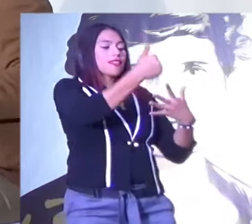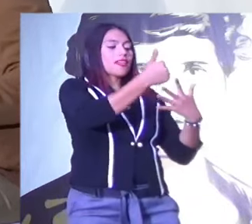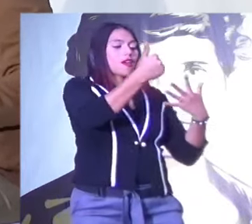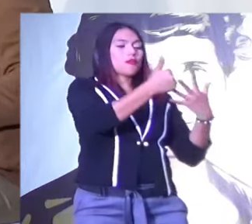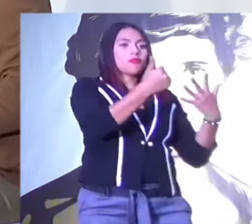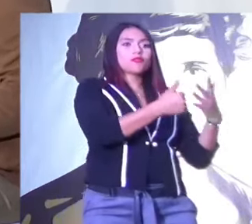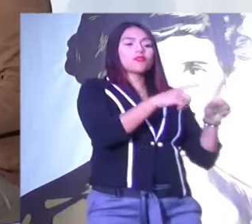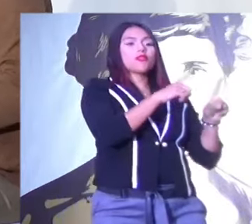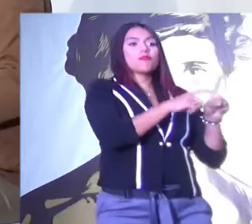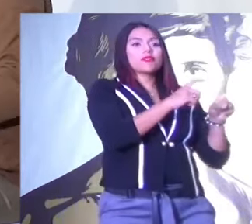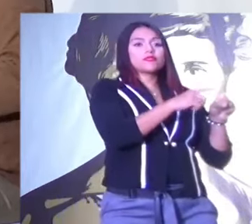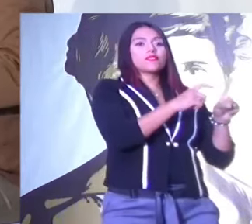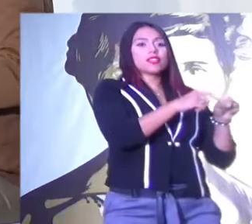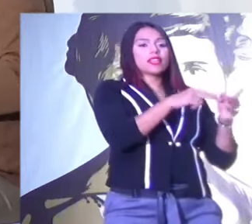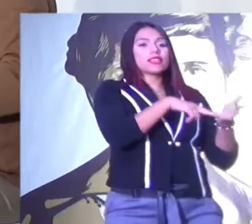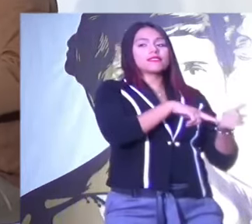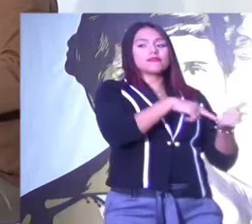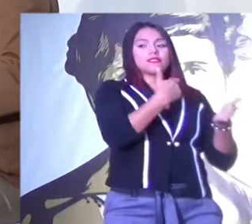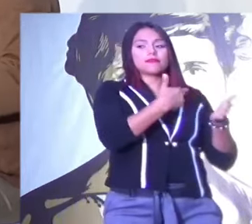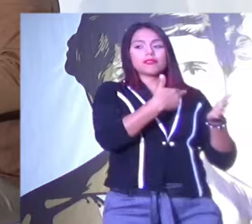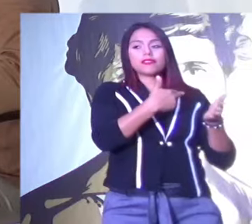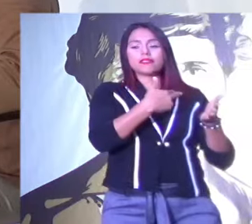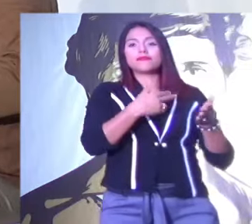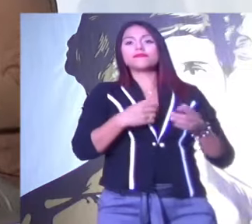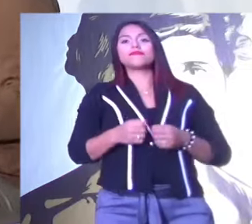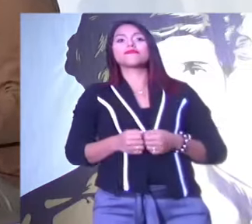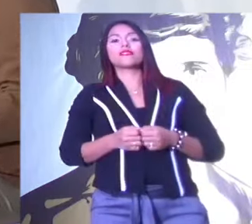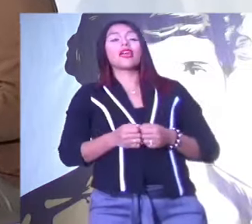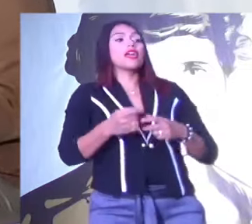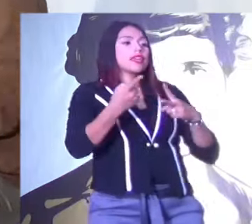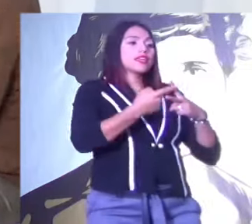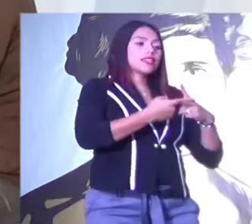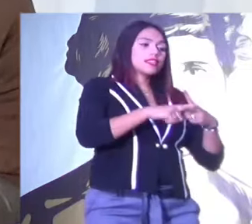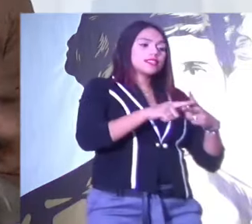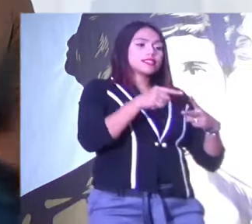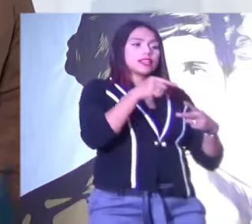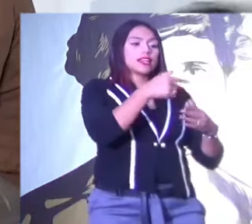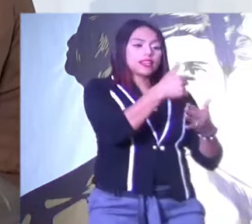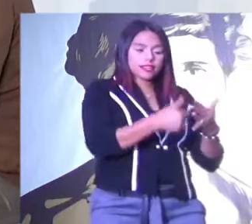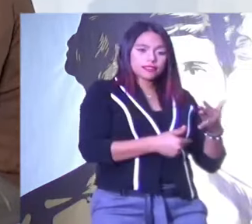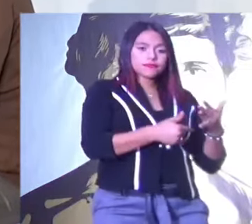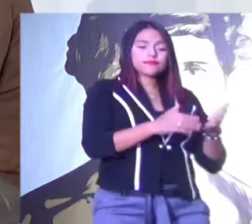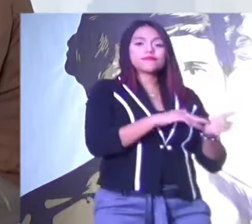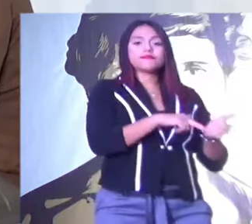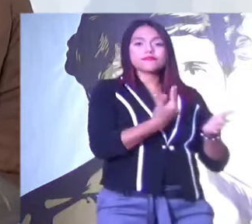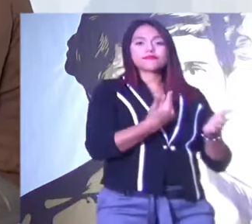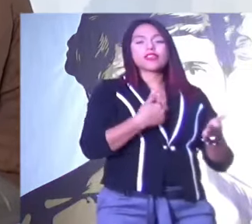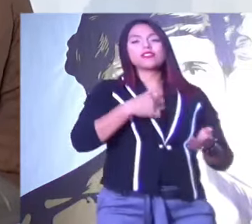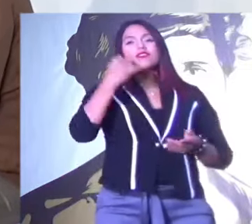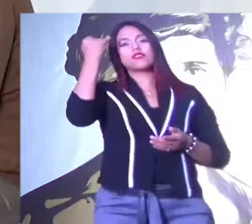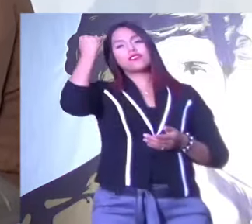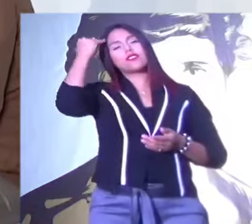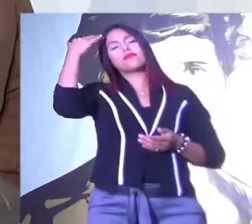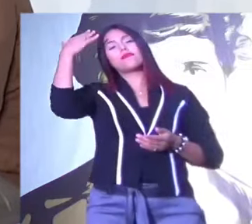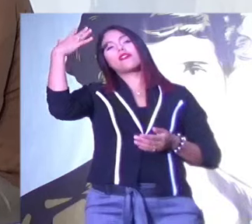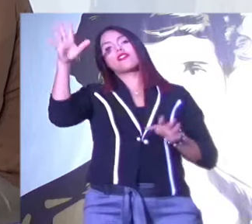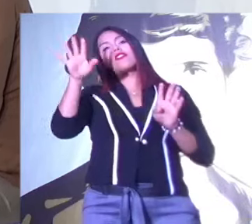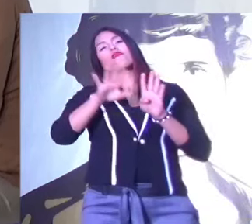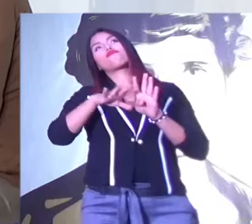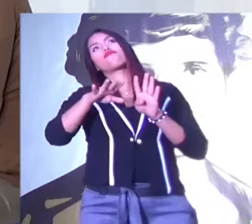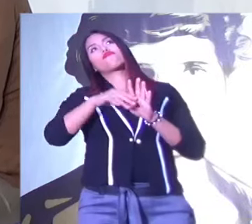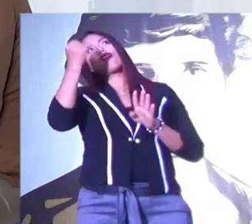personajes en la carta que firman al inicio de la antología, ¿no? Sí, yo siempre me imagino los libros así con